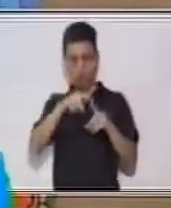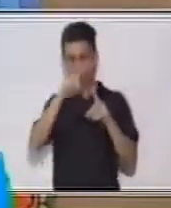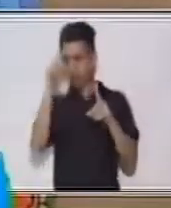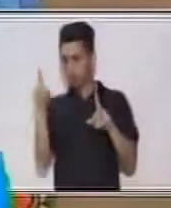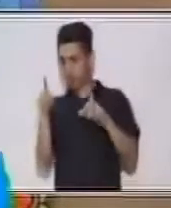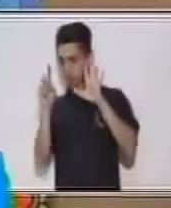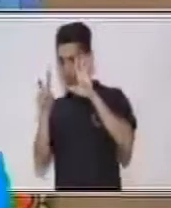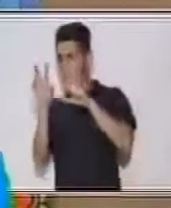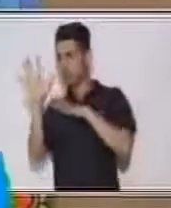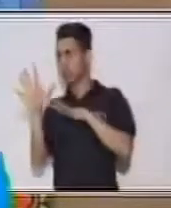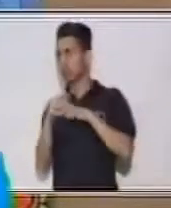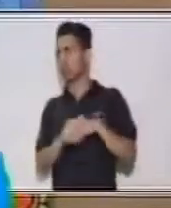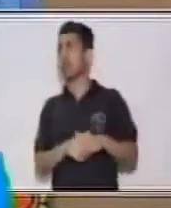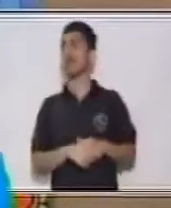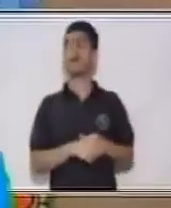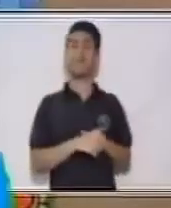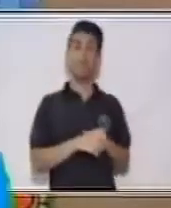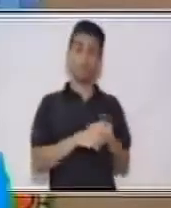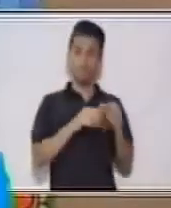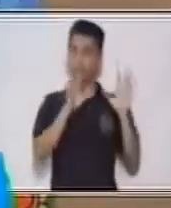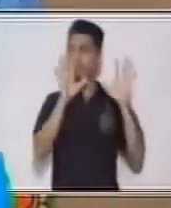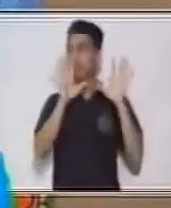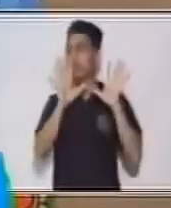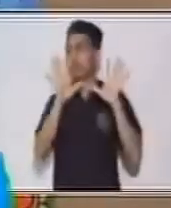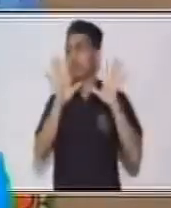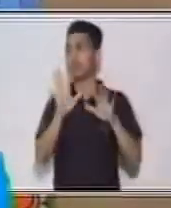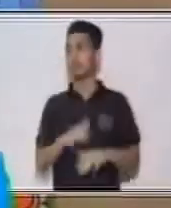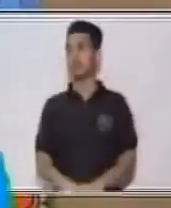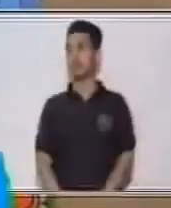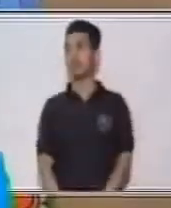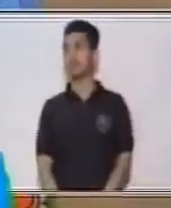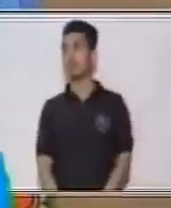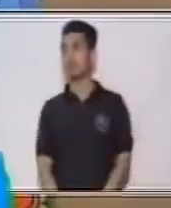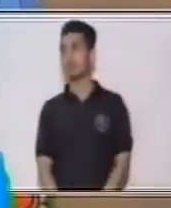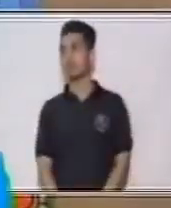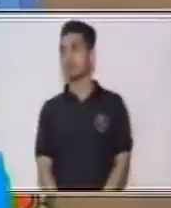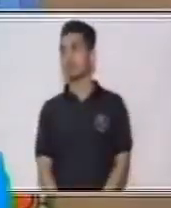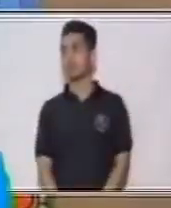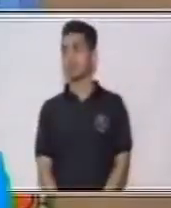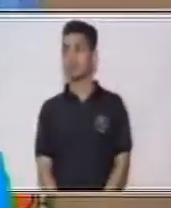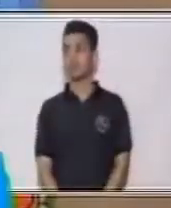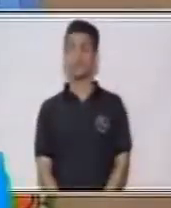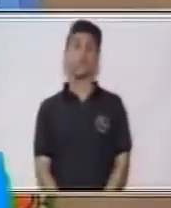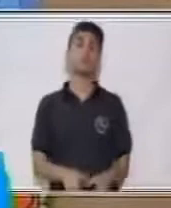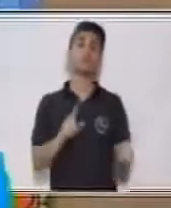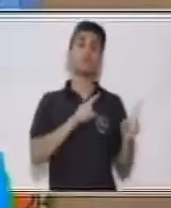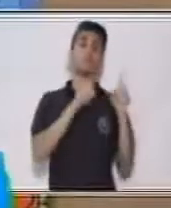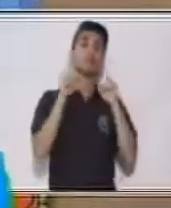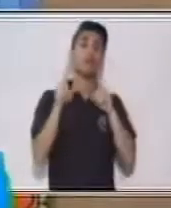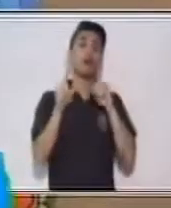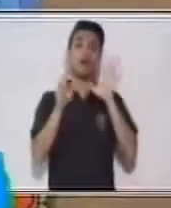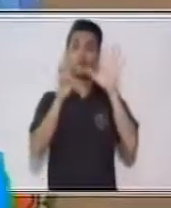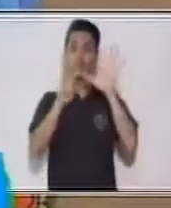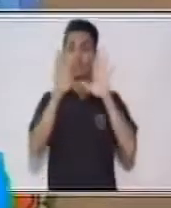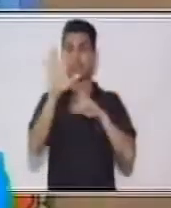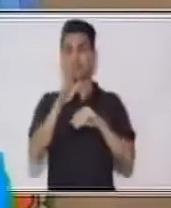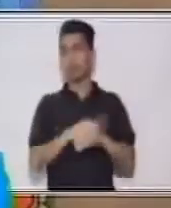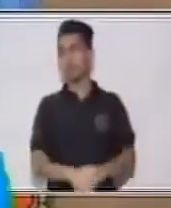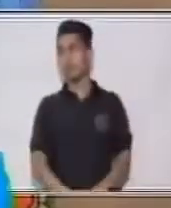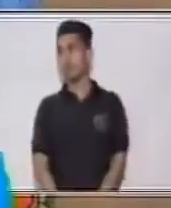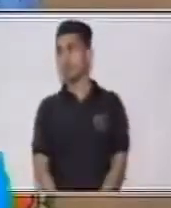el número bien entonces 75 10